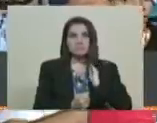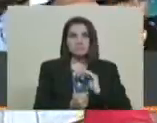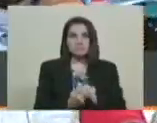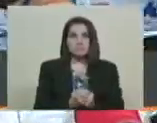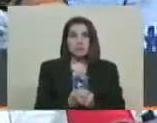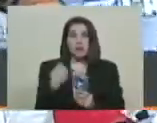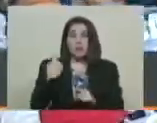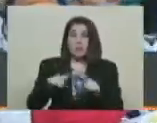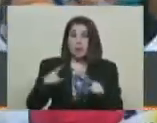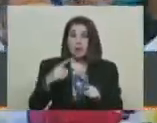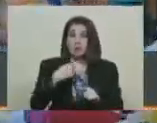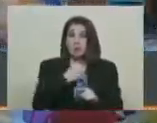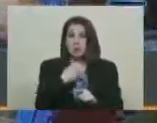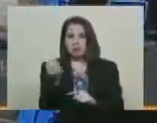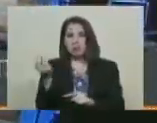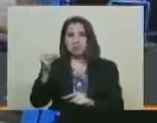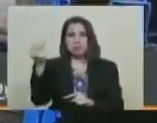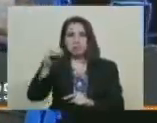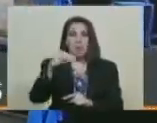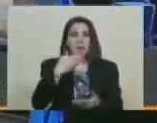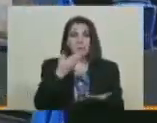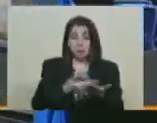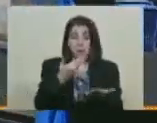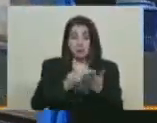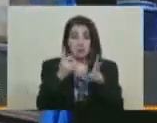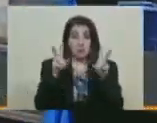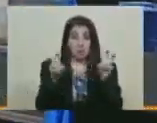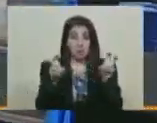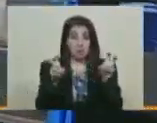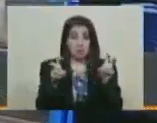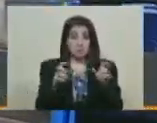Pero yo he agregado hoy una propuesta nueva.